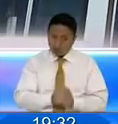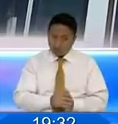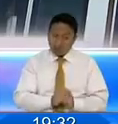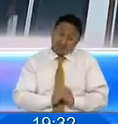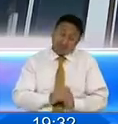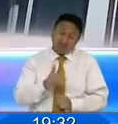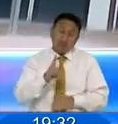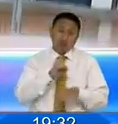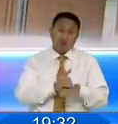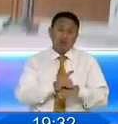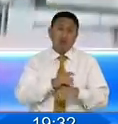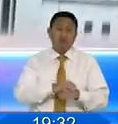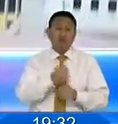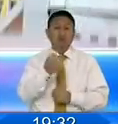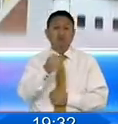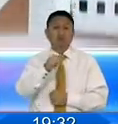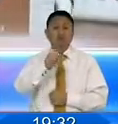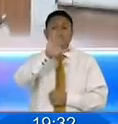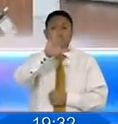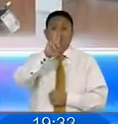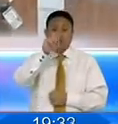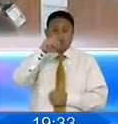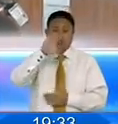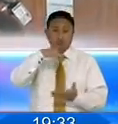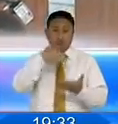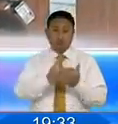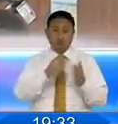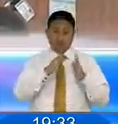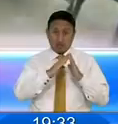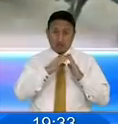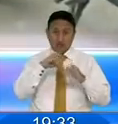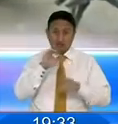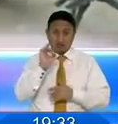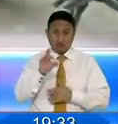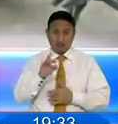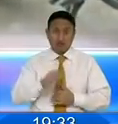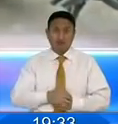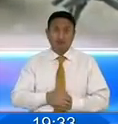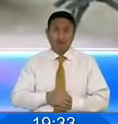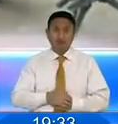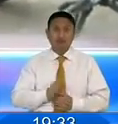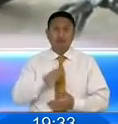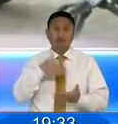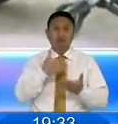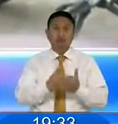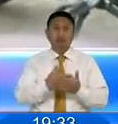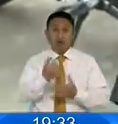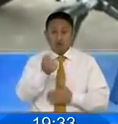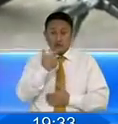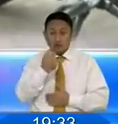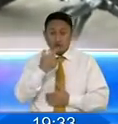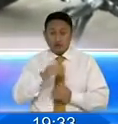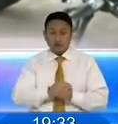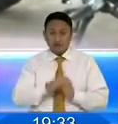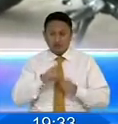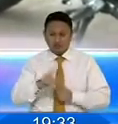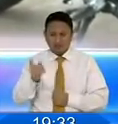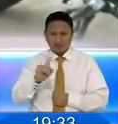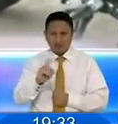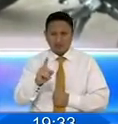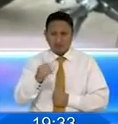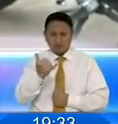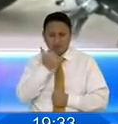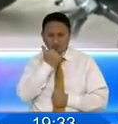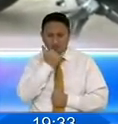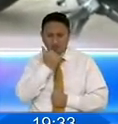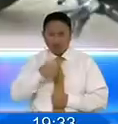doctor Stalin llegó a casa con la esperanza de calmar las dolencias. El doctor vino, le retiró la medicina, le dijo que le estaban intoxicando, matándole